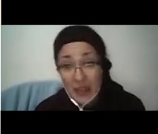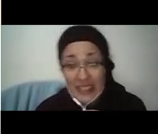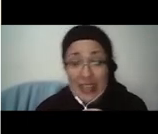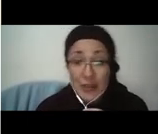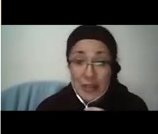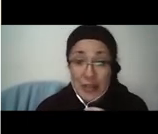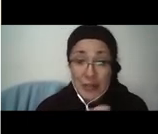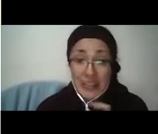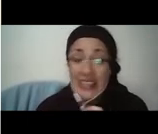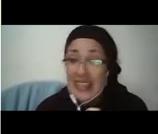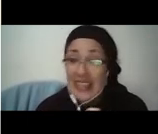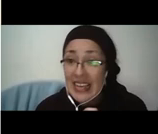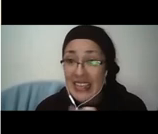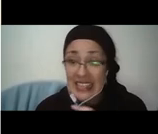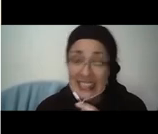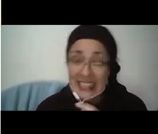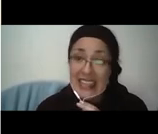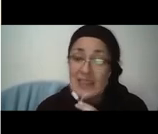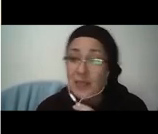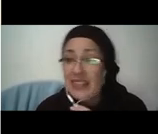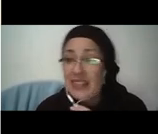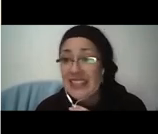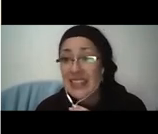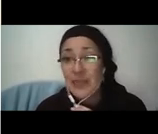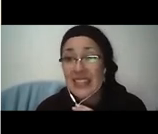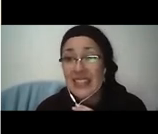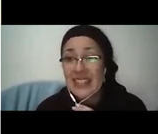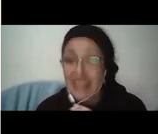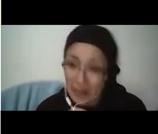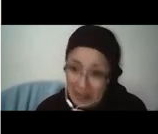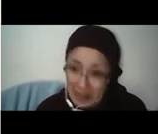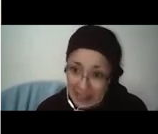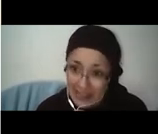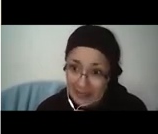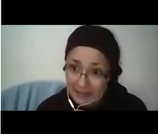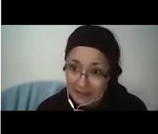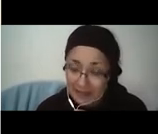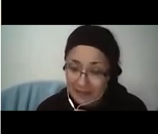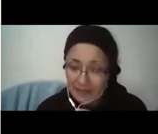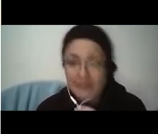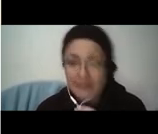megawatts, corresponde a energía proveniente de fuentes renovables.